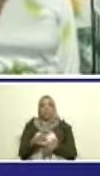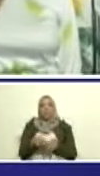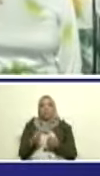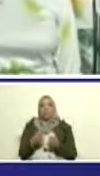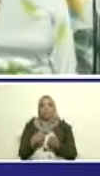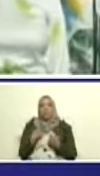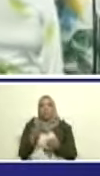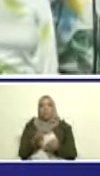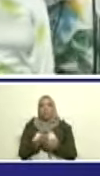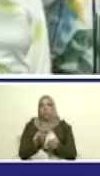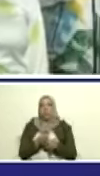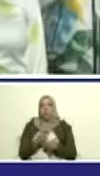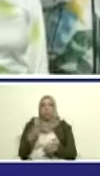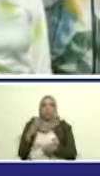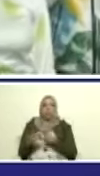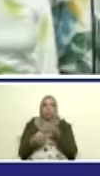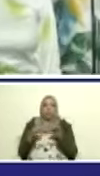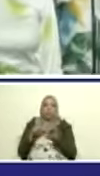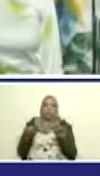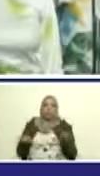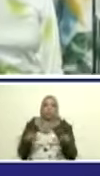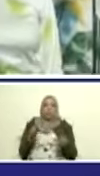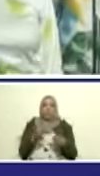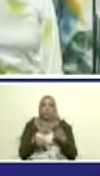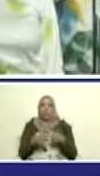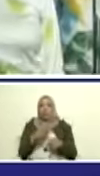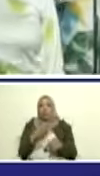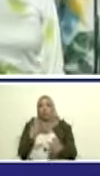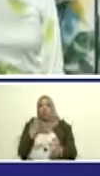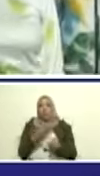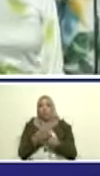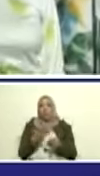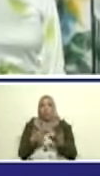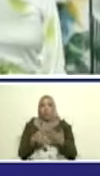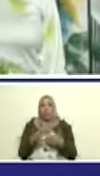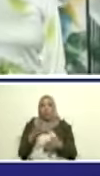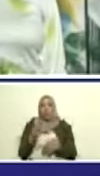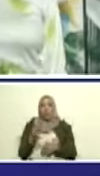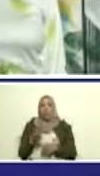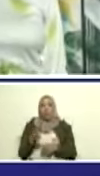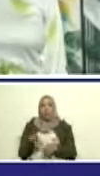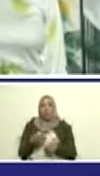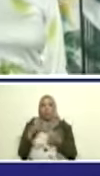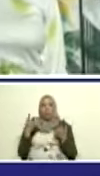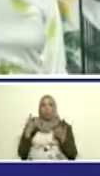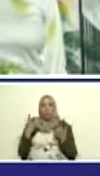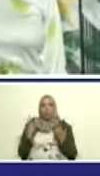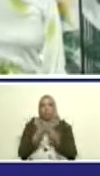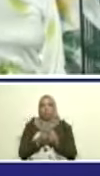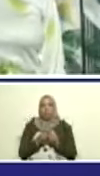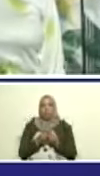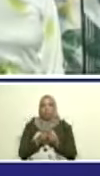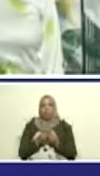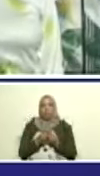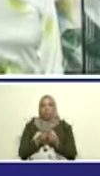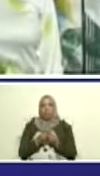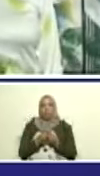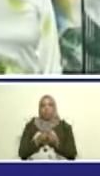vocera popular del Circuito Económico Comunal Agrícola Junco Carayaca, junto